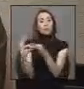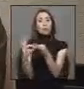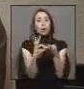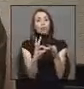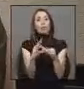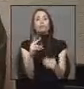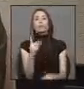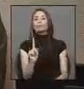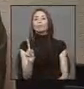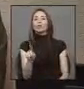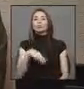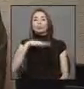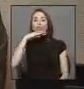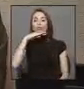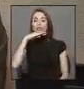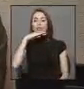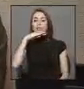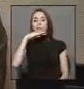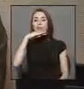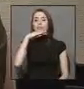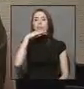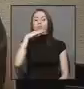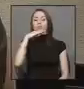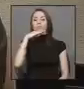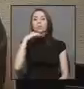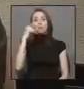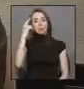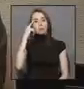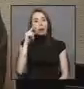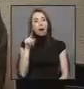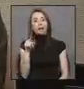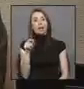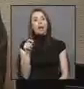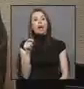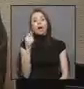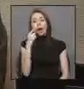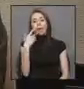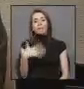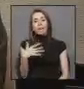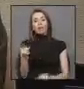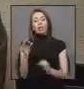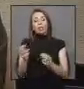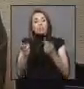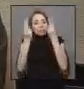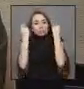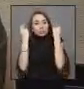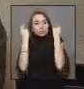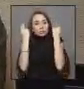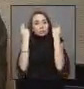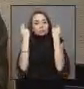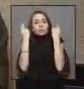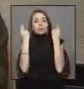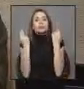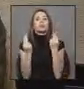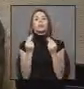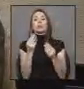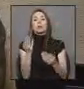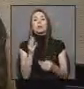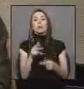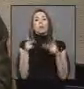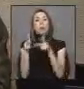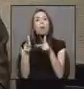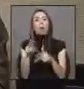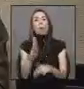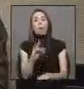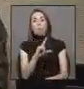son suficientes, para valorar el aspecto denigrante o vejatorio, tales como los casos de